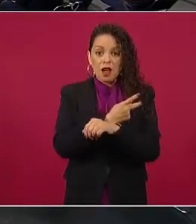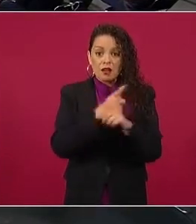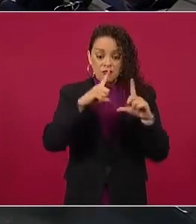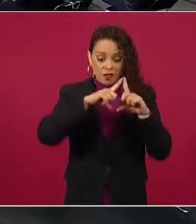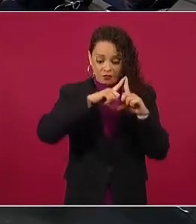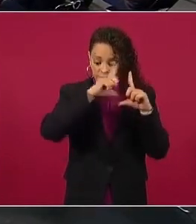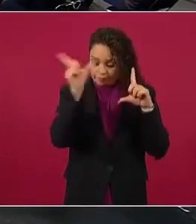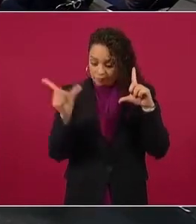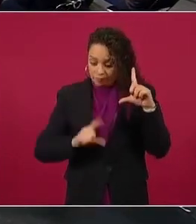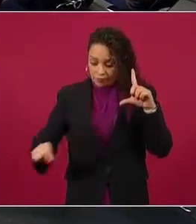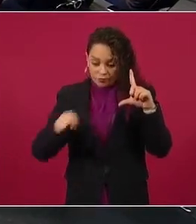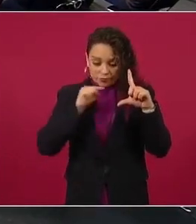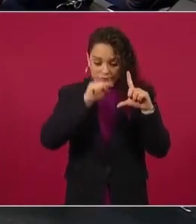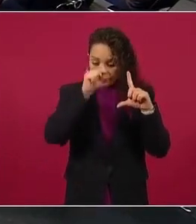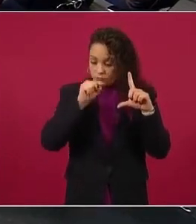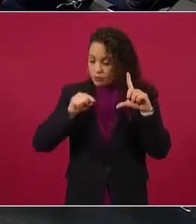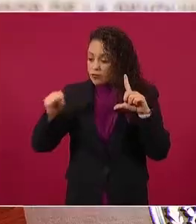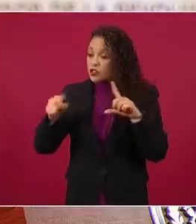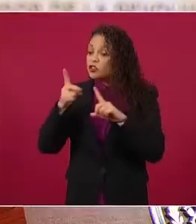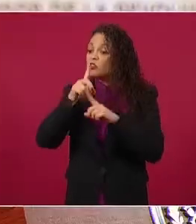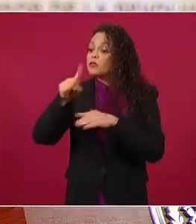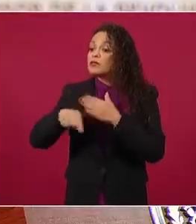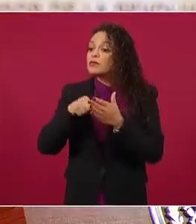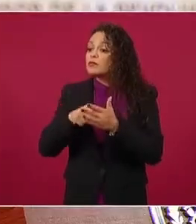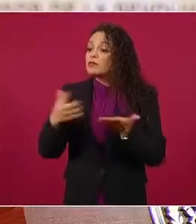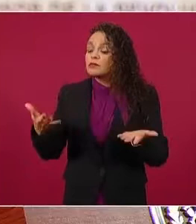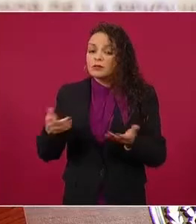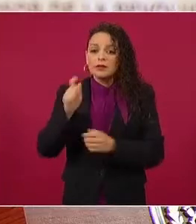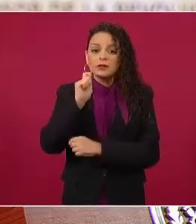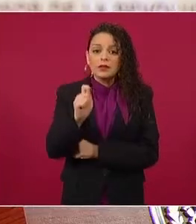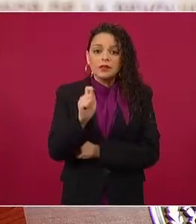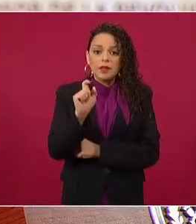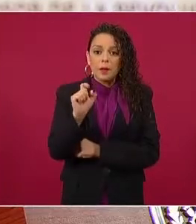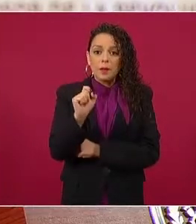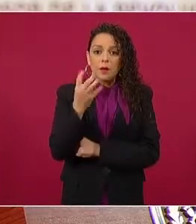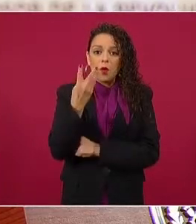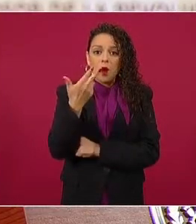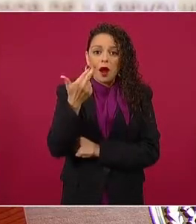horas. Y no crean que es muy agradable